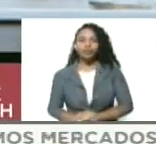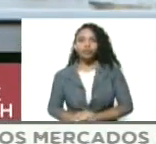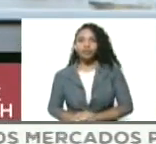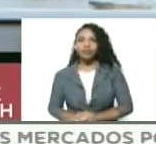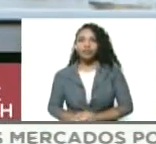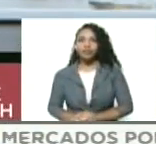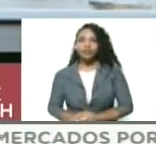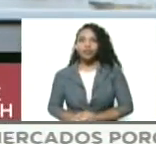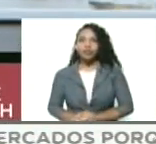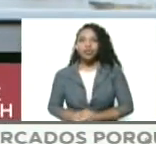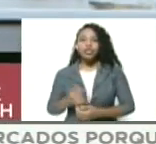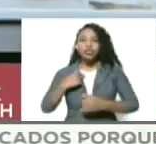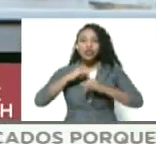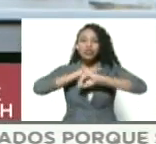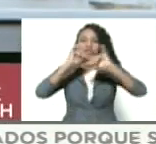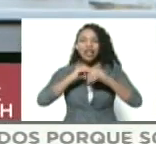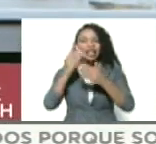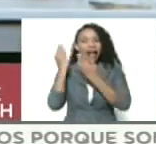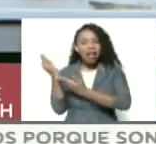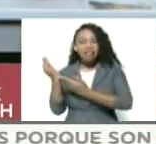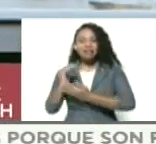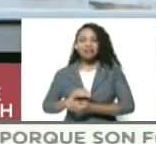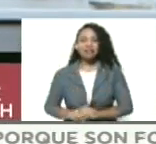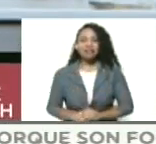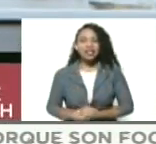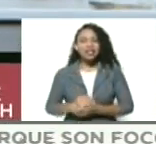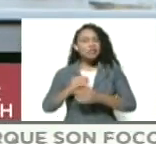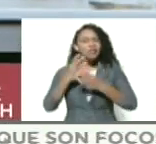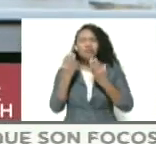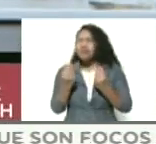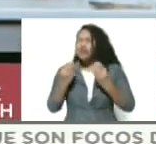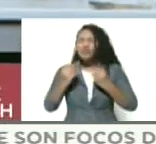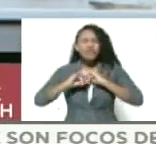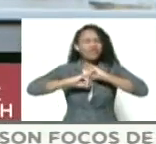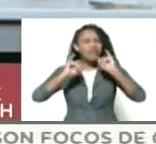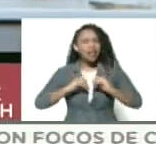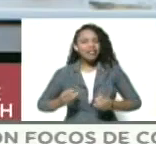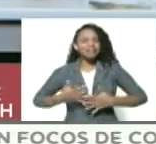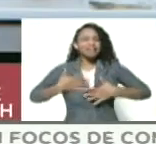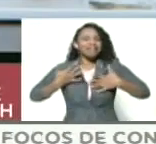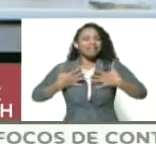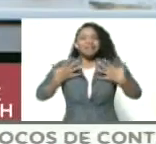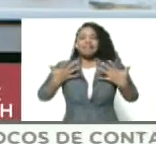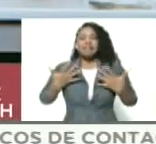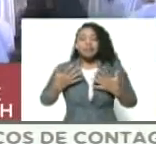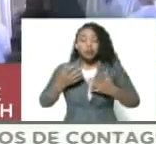Hernández. Estoy feliz por él, feliz, pero muy feliz. Le envío